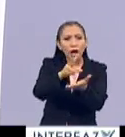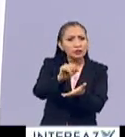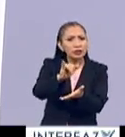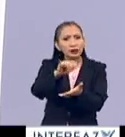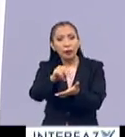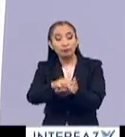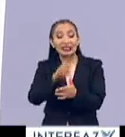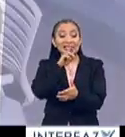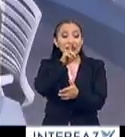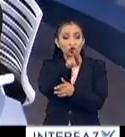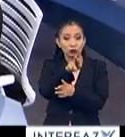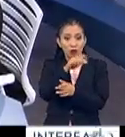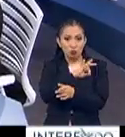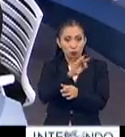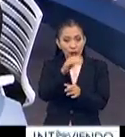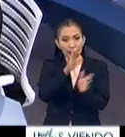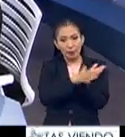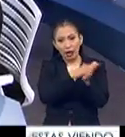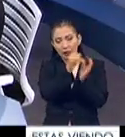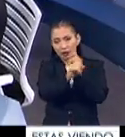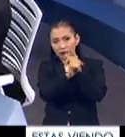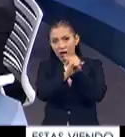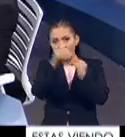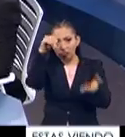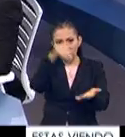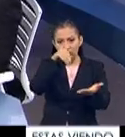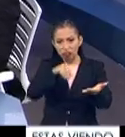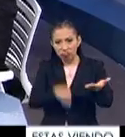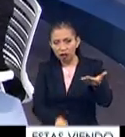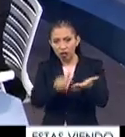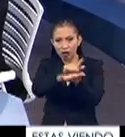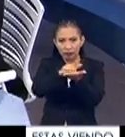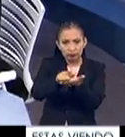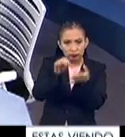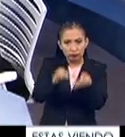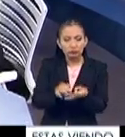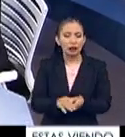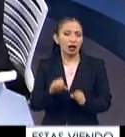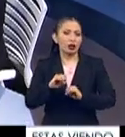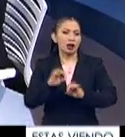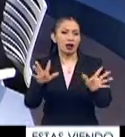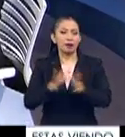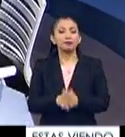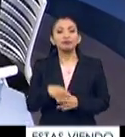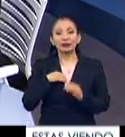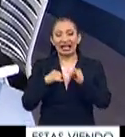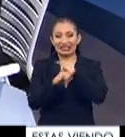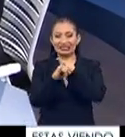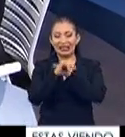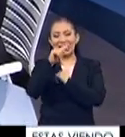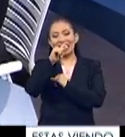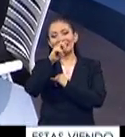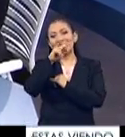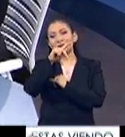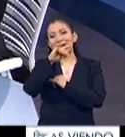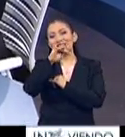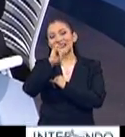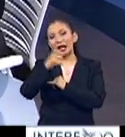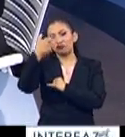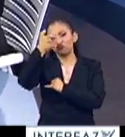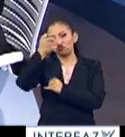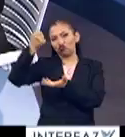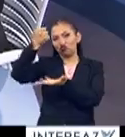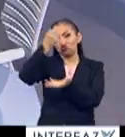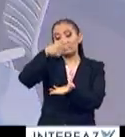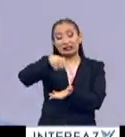ejemplo, todos los resultados se pueden revisar, supongo, en la página, se dan a conocer, transparencia, ¿no? Así es. En el portal de transparencia presupuestaria ha sido una parte